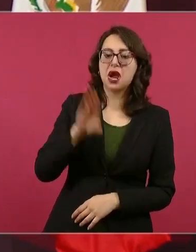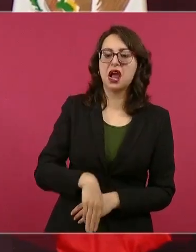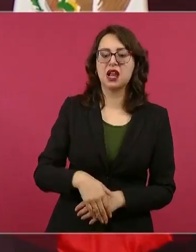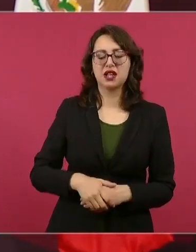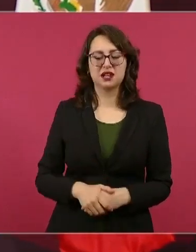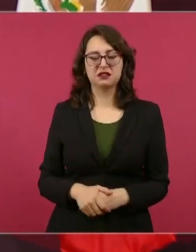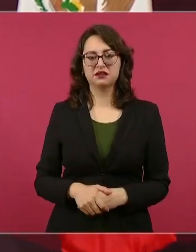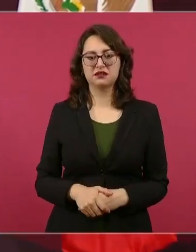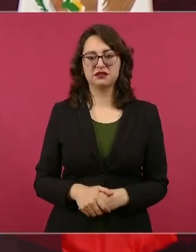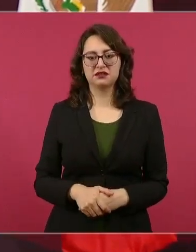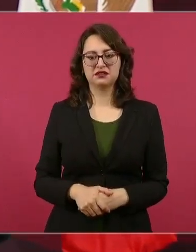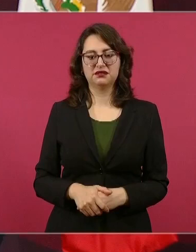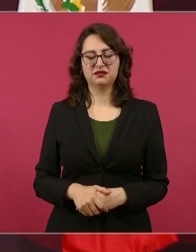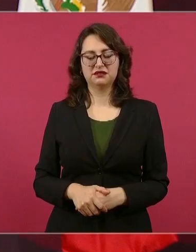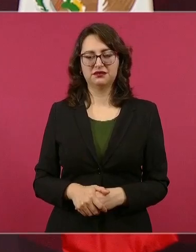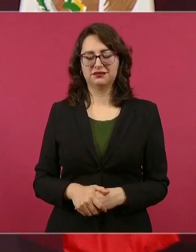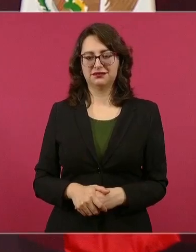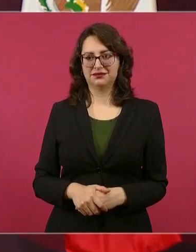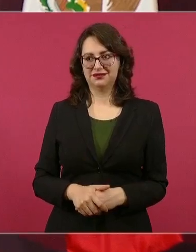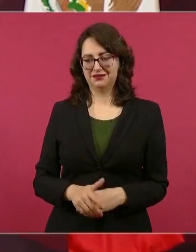La culpa es